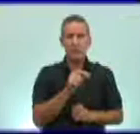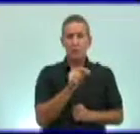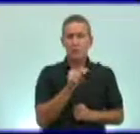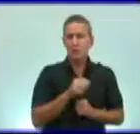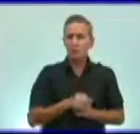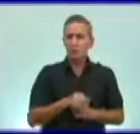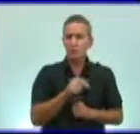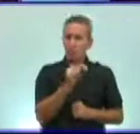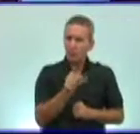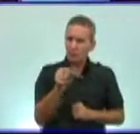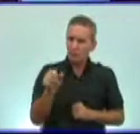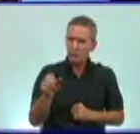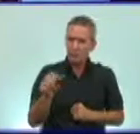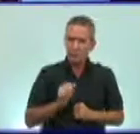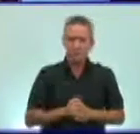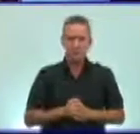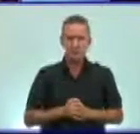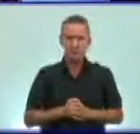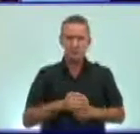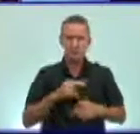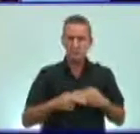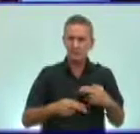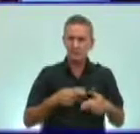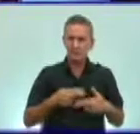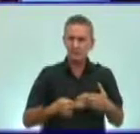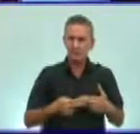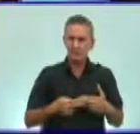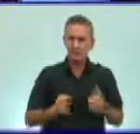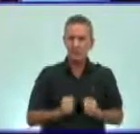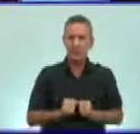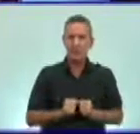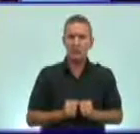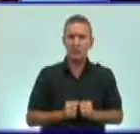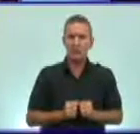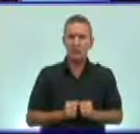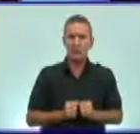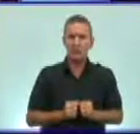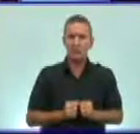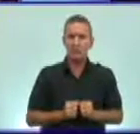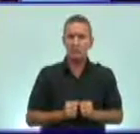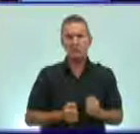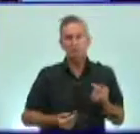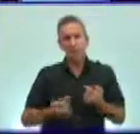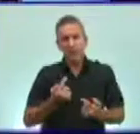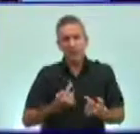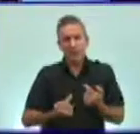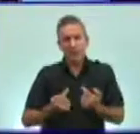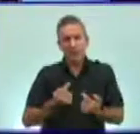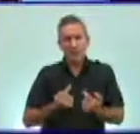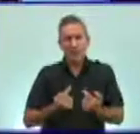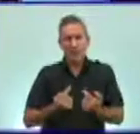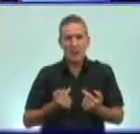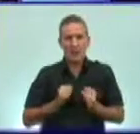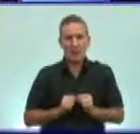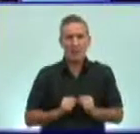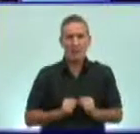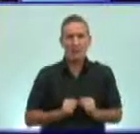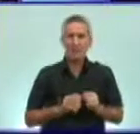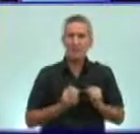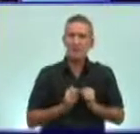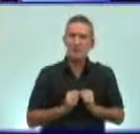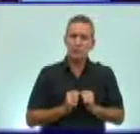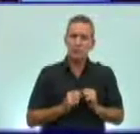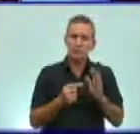cuyo accionar pudieran haber estado en entredicho, su accionar pudieran ser limitados, pero